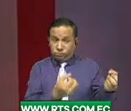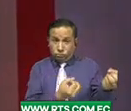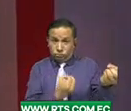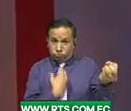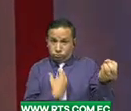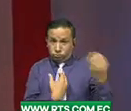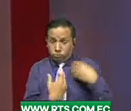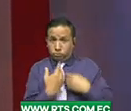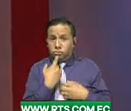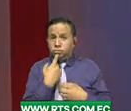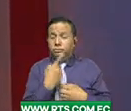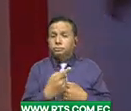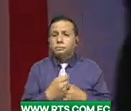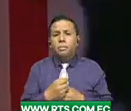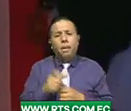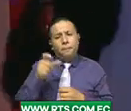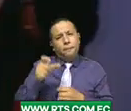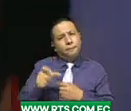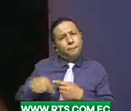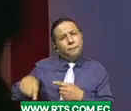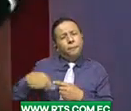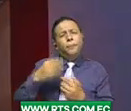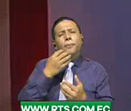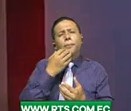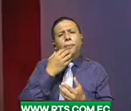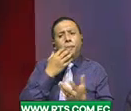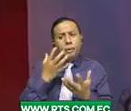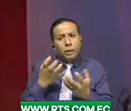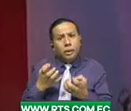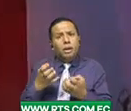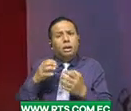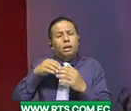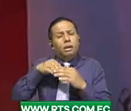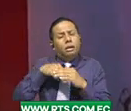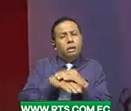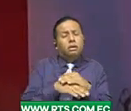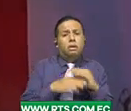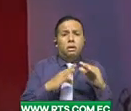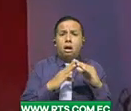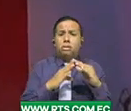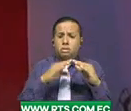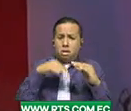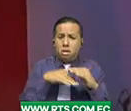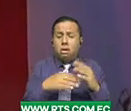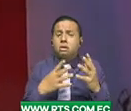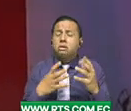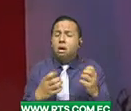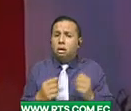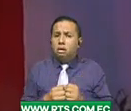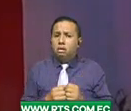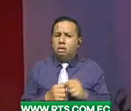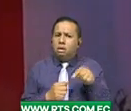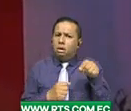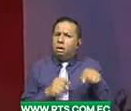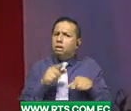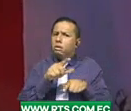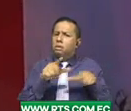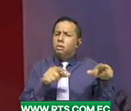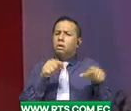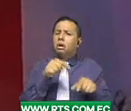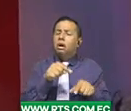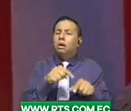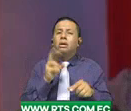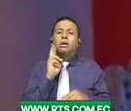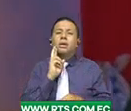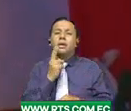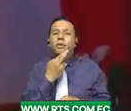que aparentemente los individuos habrían intentado ingresar hasta este lugar. Pues no, estamos hablando de que este sitio es una